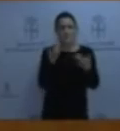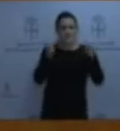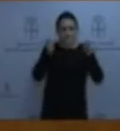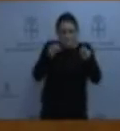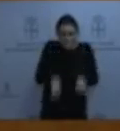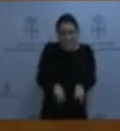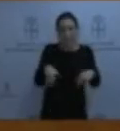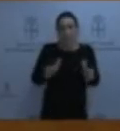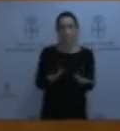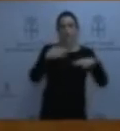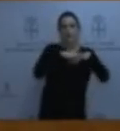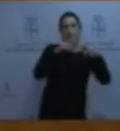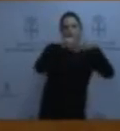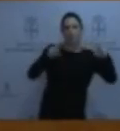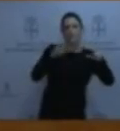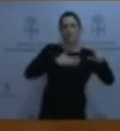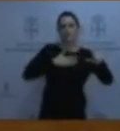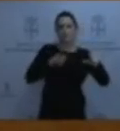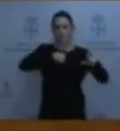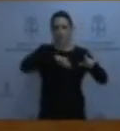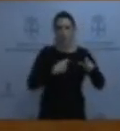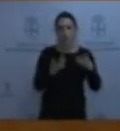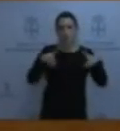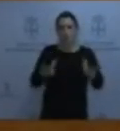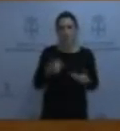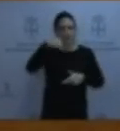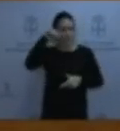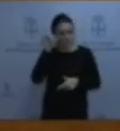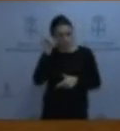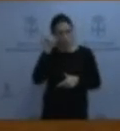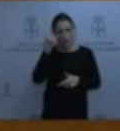de empresas dedicadas a investigarlo y difundirlo seguirán en grave riesgo de